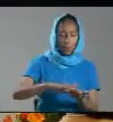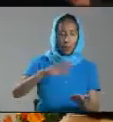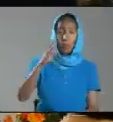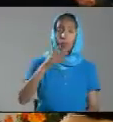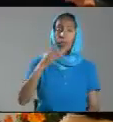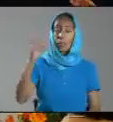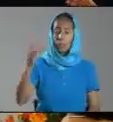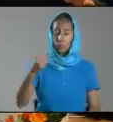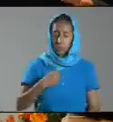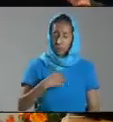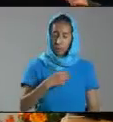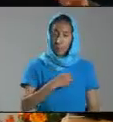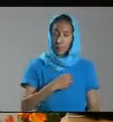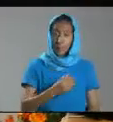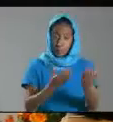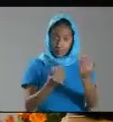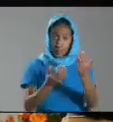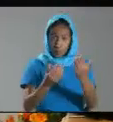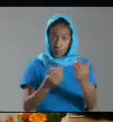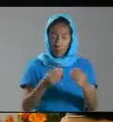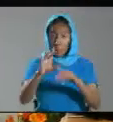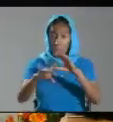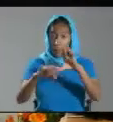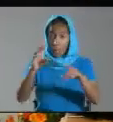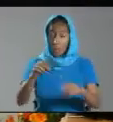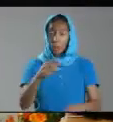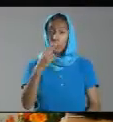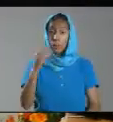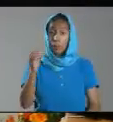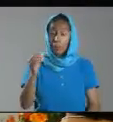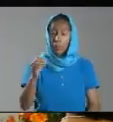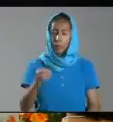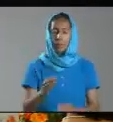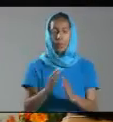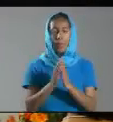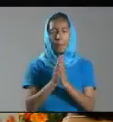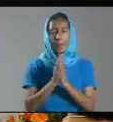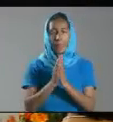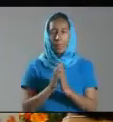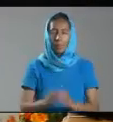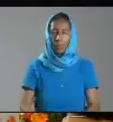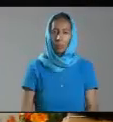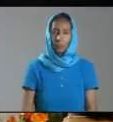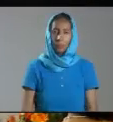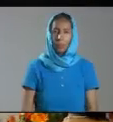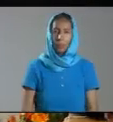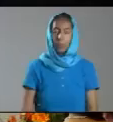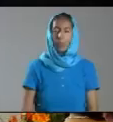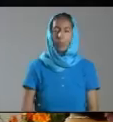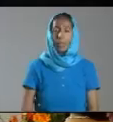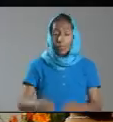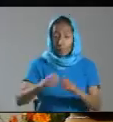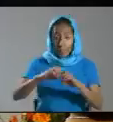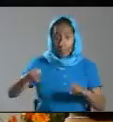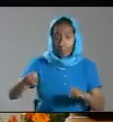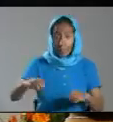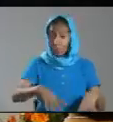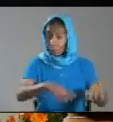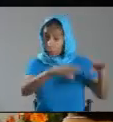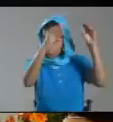Yo quisiera llamar también a algunos hermanos que nos han solicitado que extendamos la cobertura